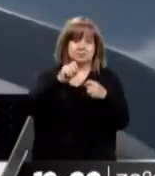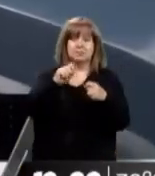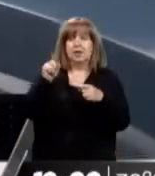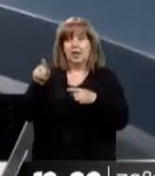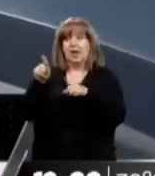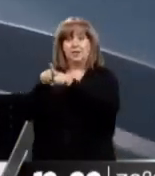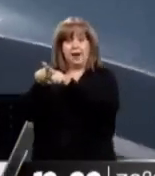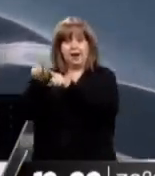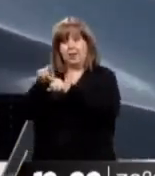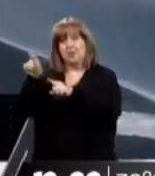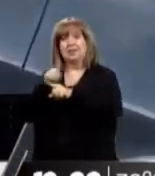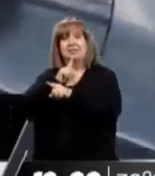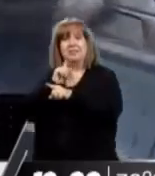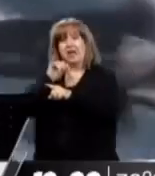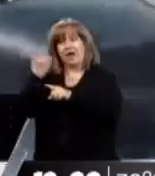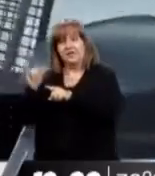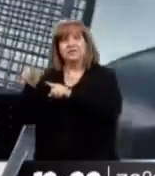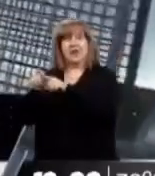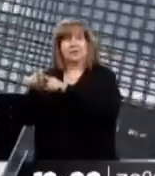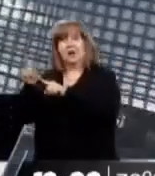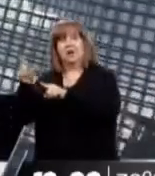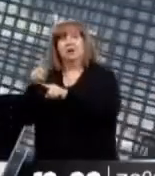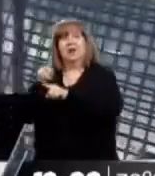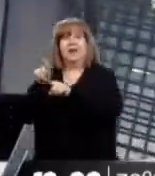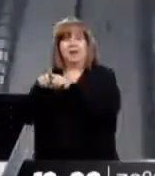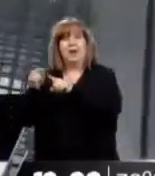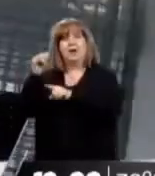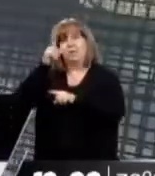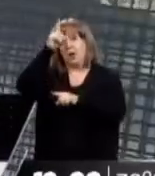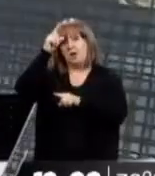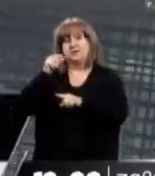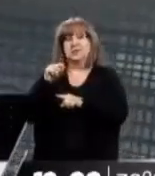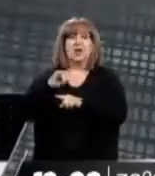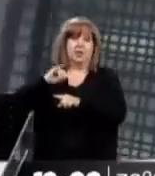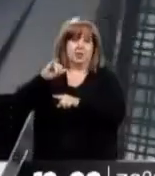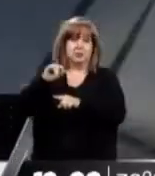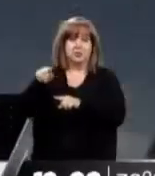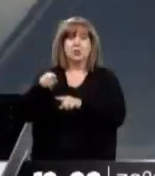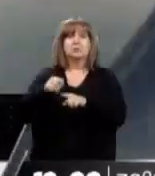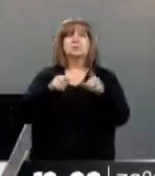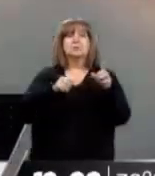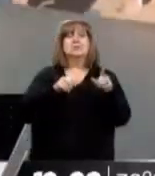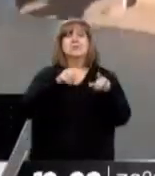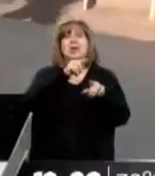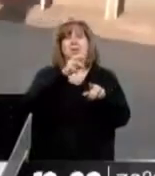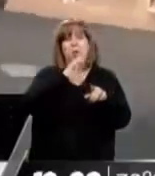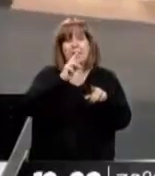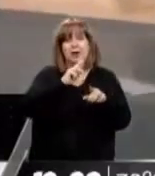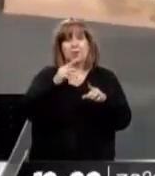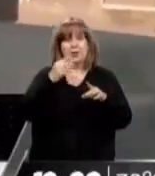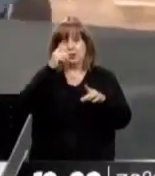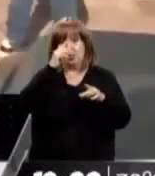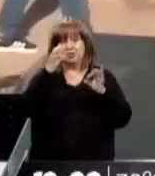lo denunció por la muerte de Jessica Holguín, esta mujer que fue encontrada sin vida, atada de pies y